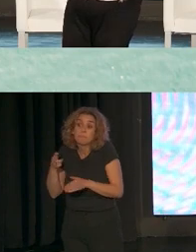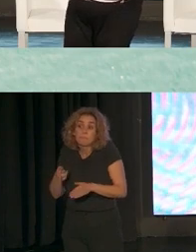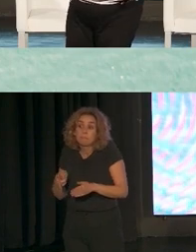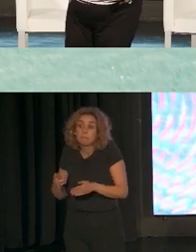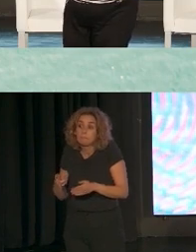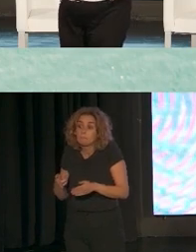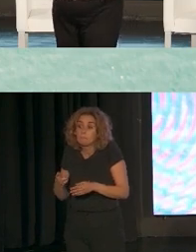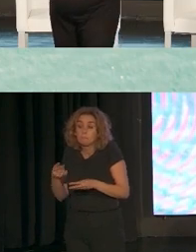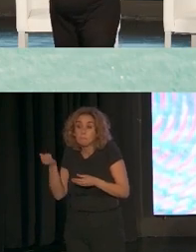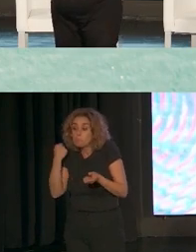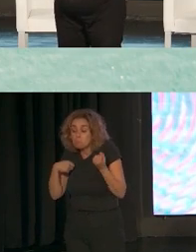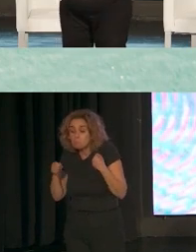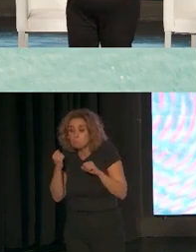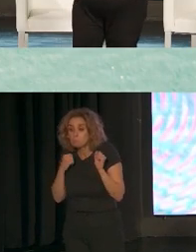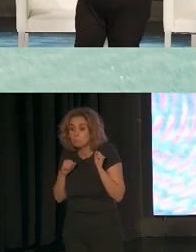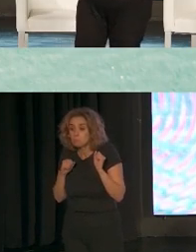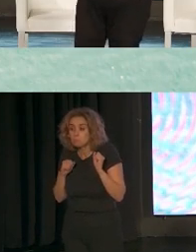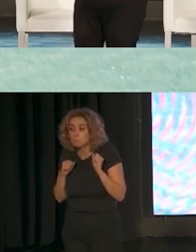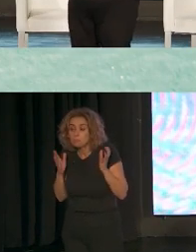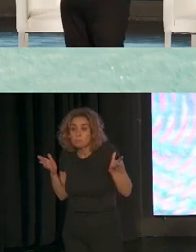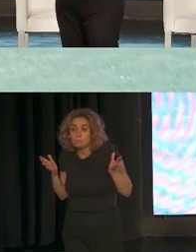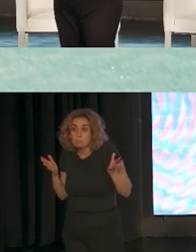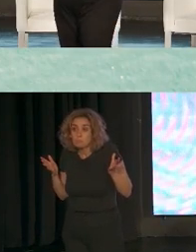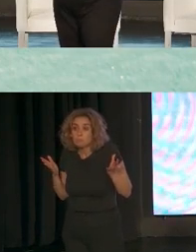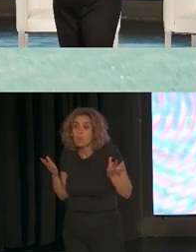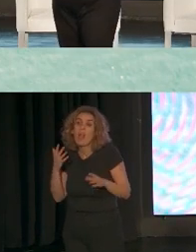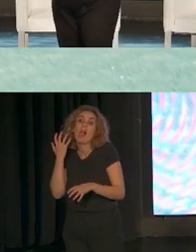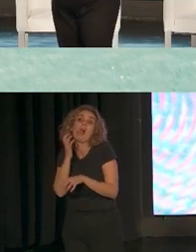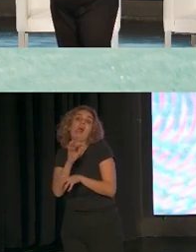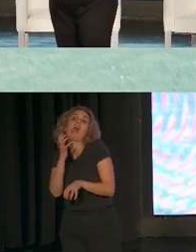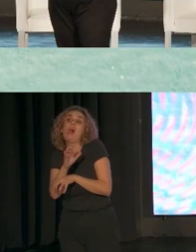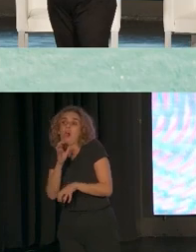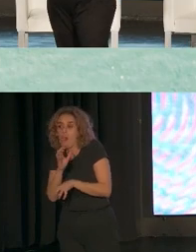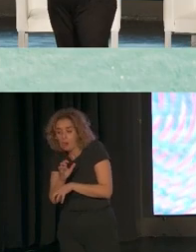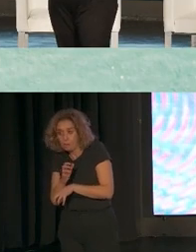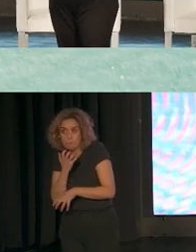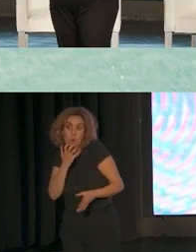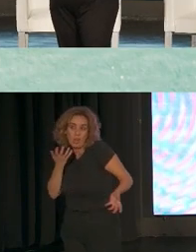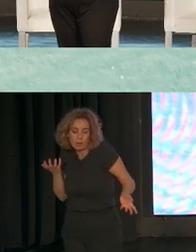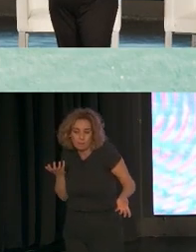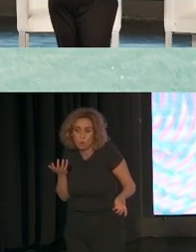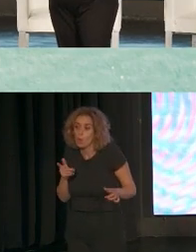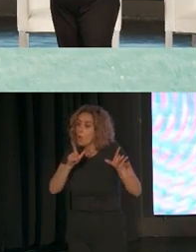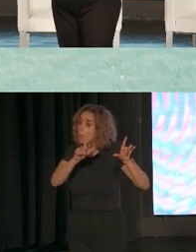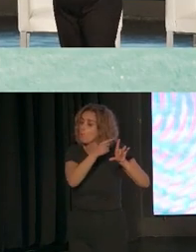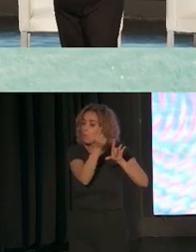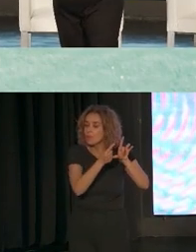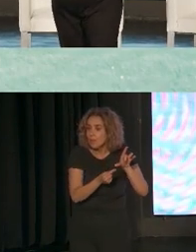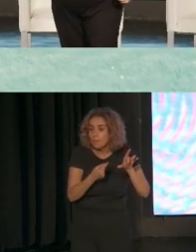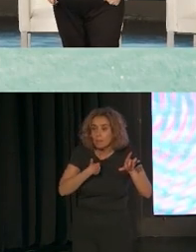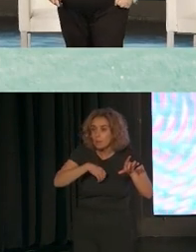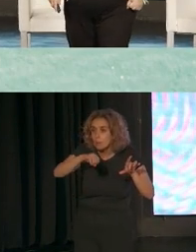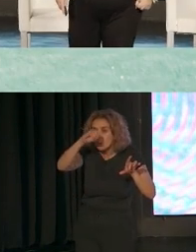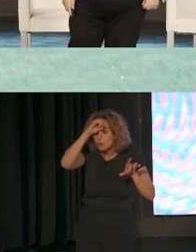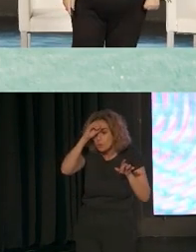pues reaccionaban pues con burla por ejemplo cuando tenía que salir a hacer algún ejercicio a la pizarra y no sabía